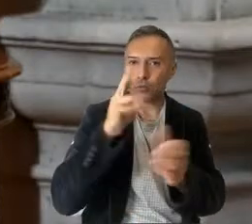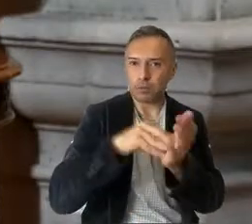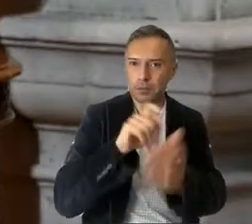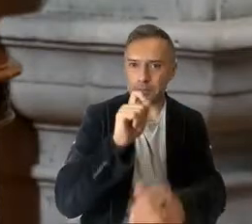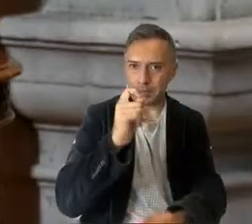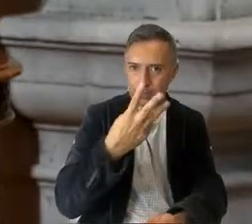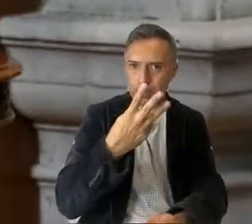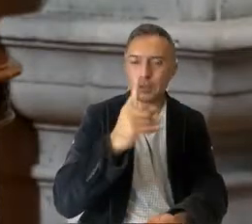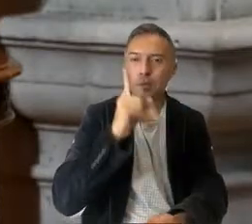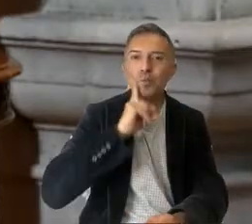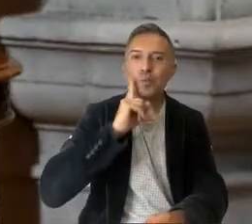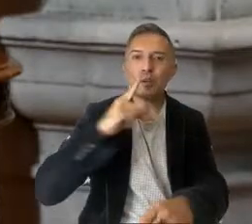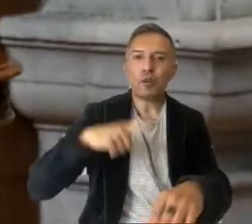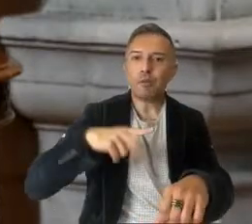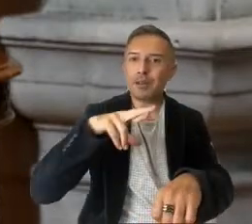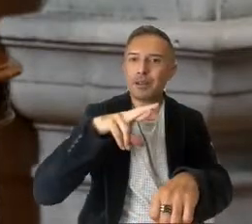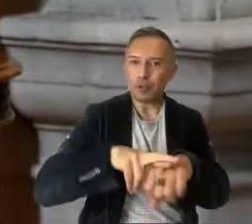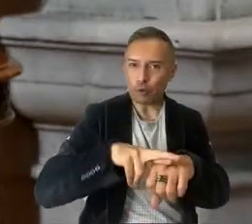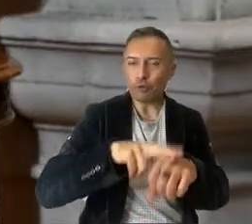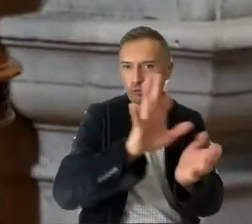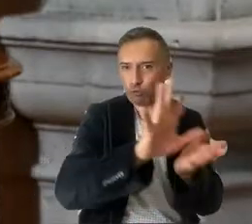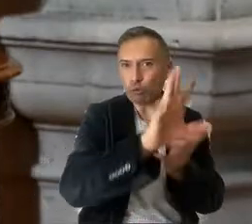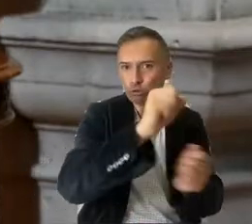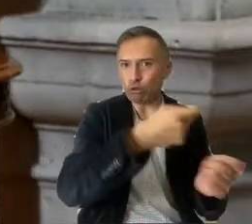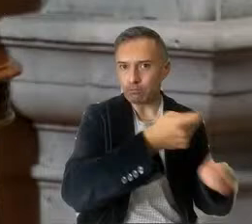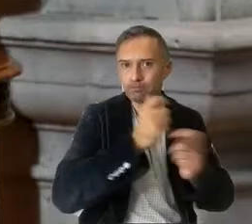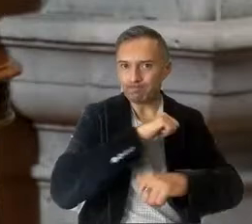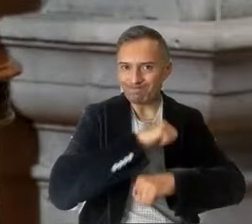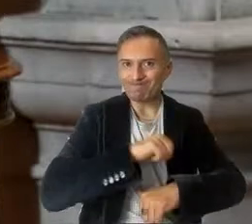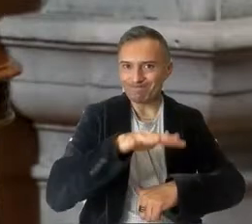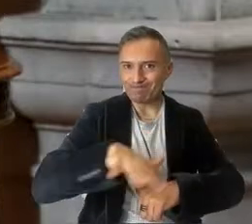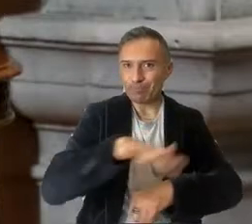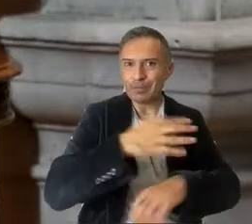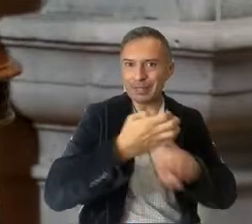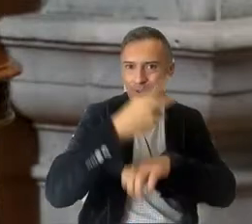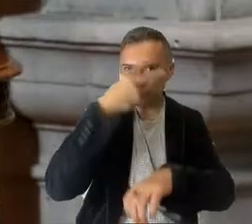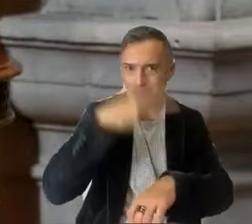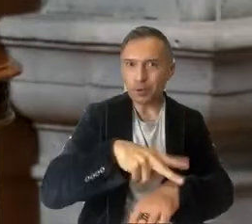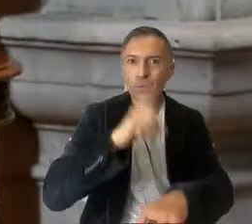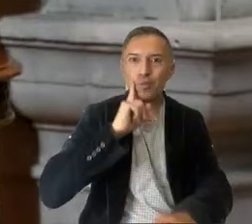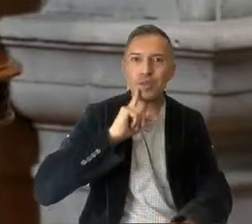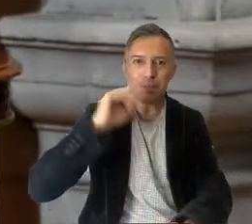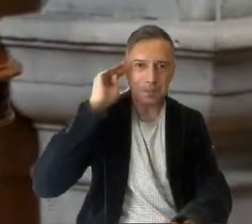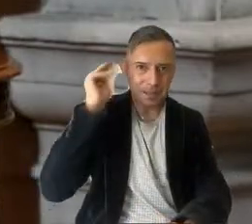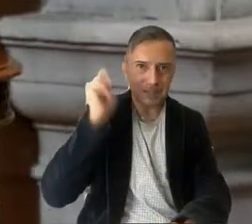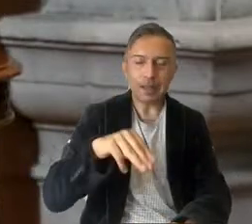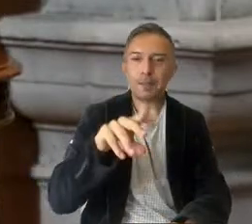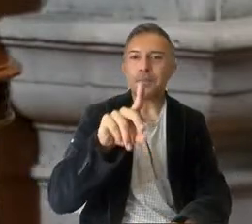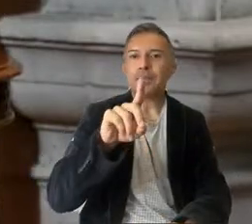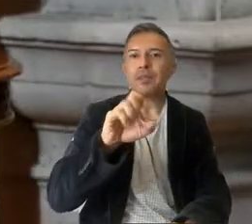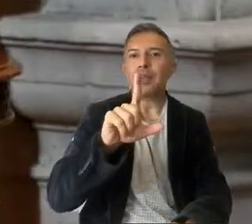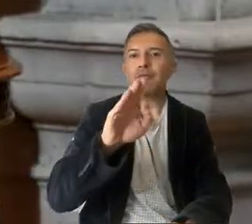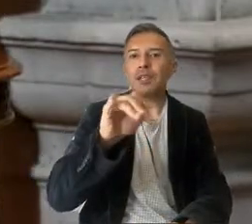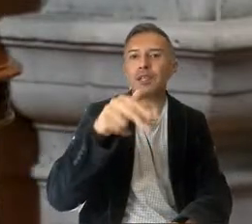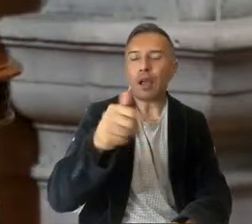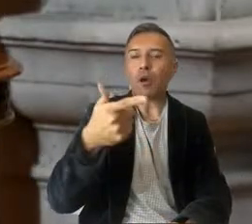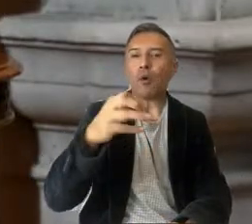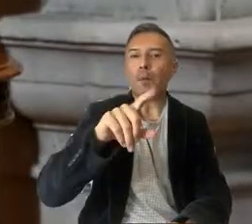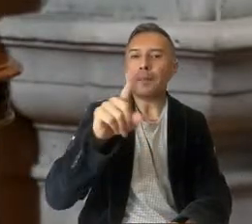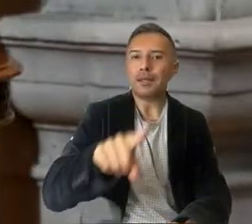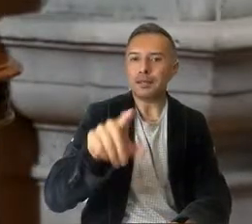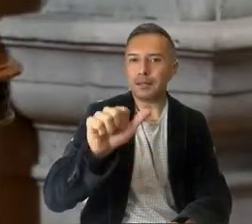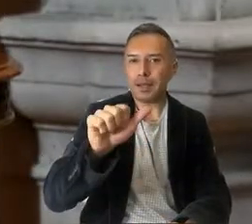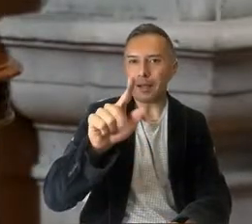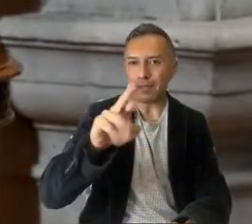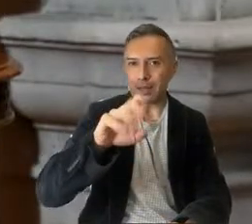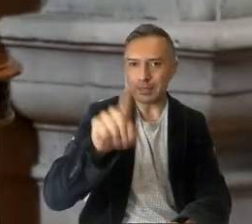2023. La Gobernadora Constitucional del Estado de México, maestra Delfina Gómez Álvarez. Se registra la